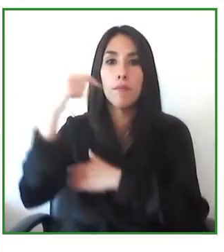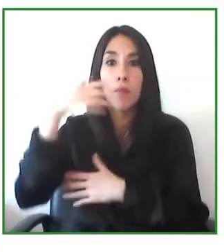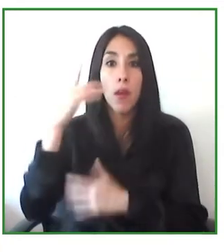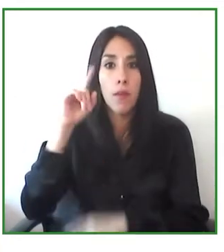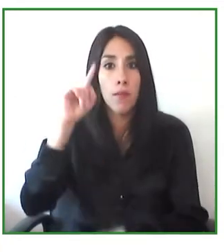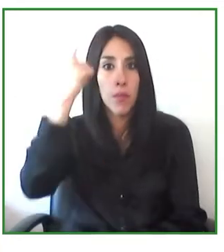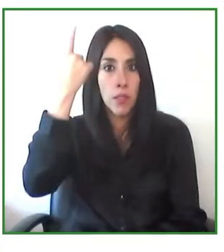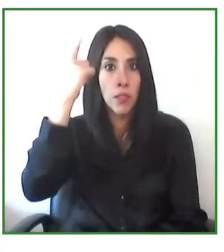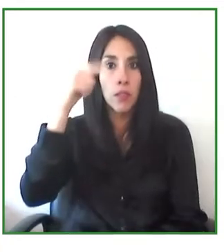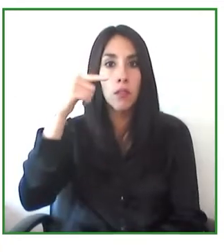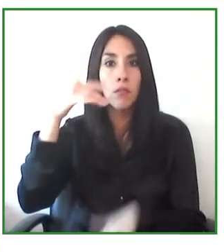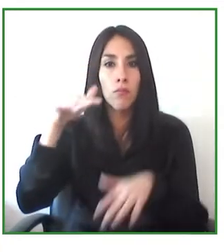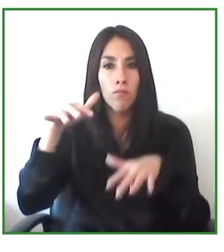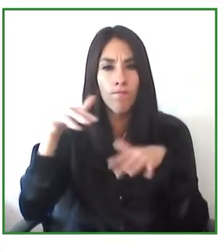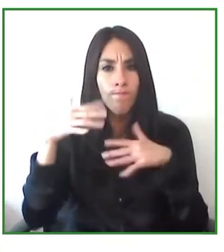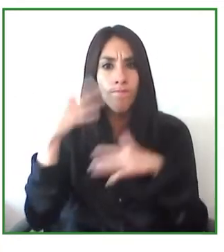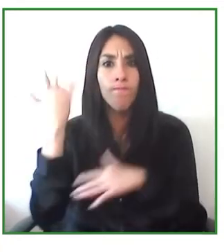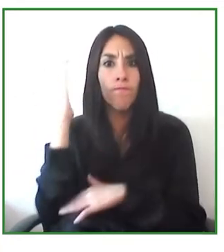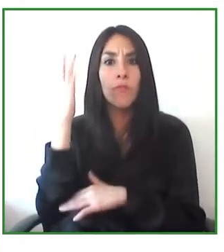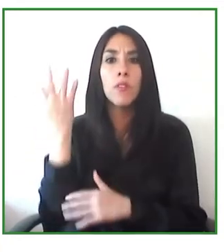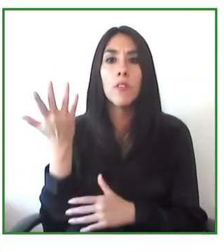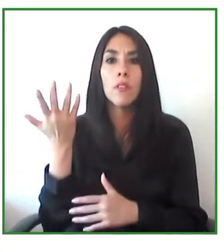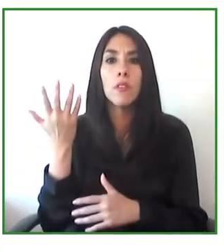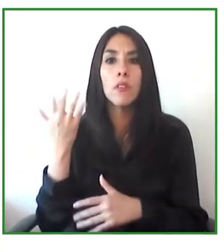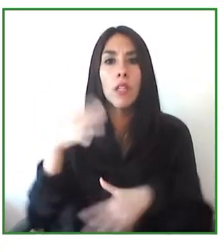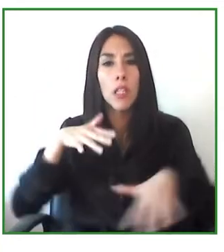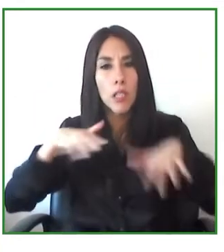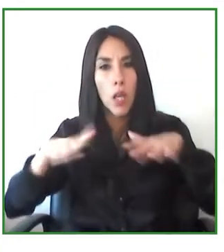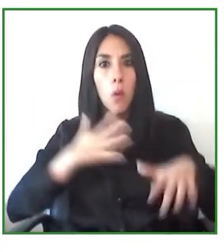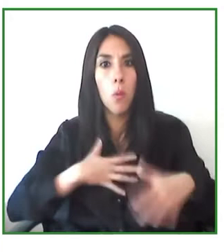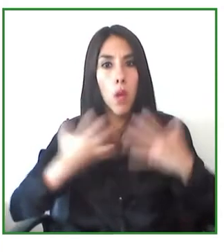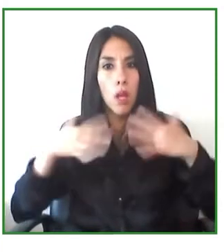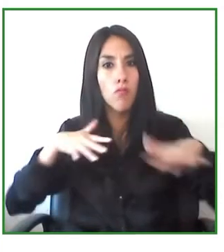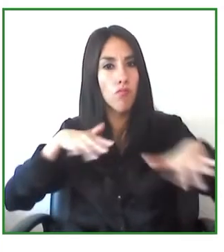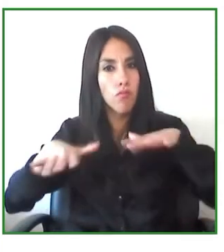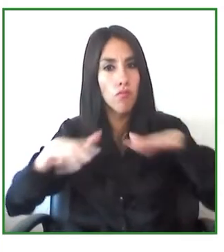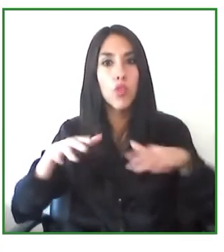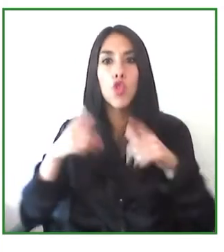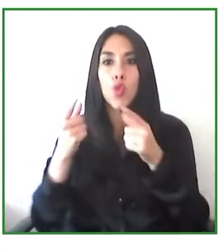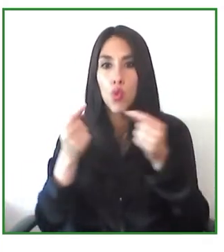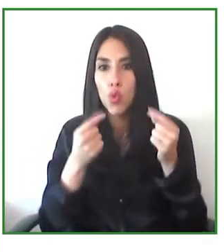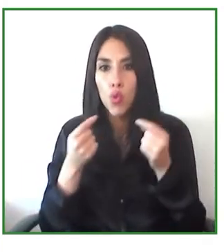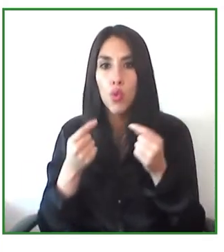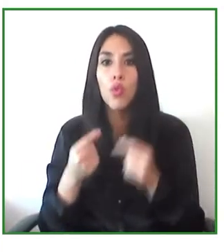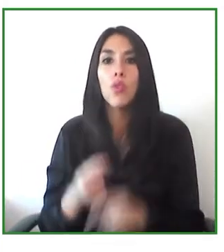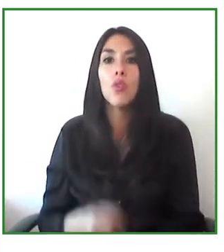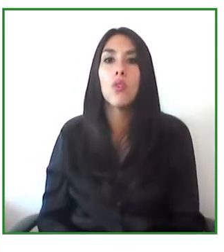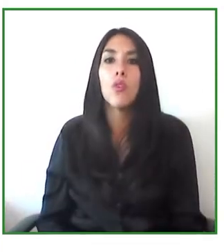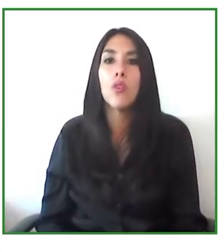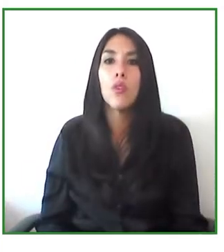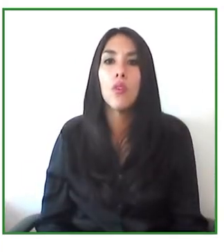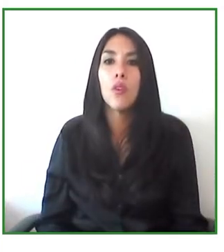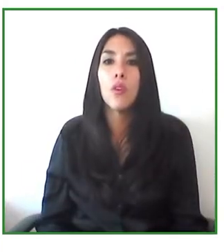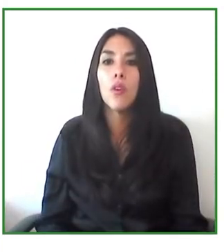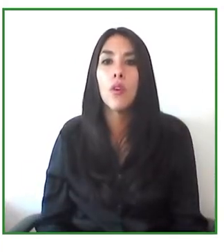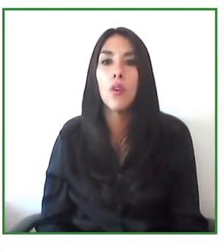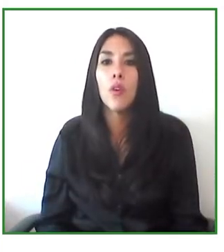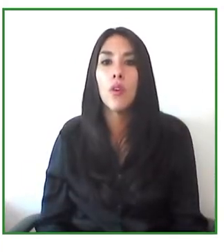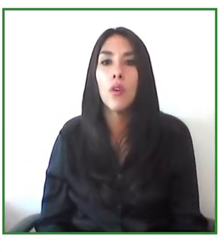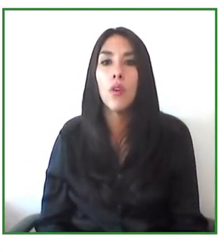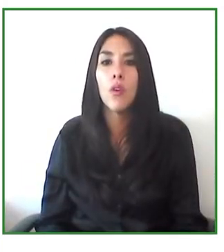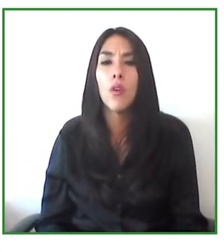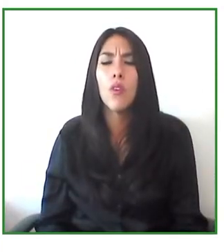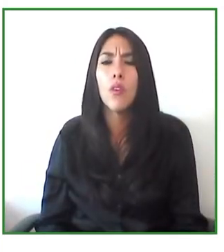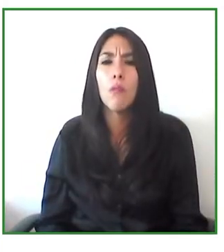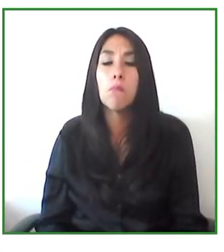estas soluciones, las defiendan y las hagan propias. La sostenibilidad está